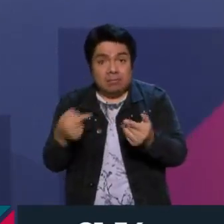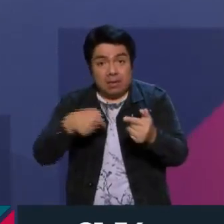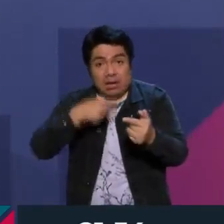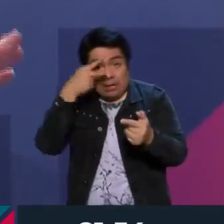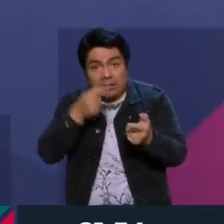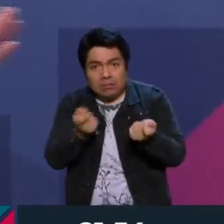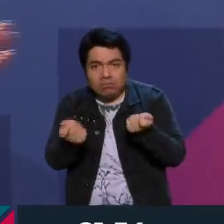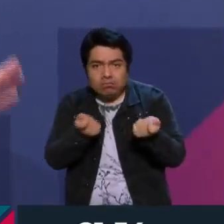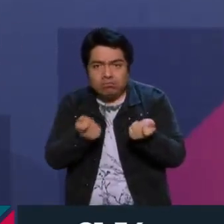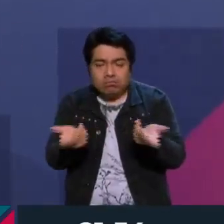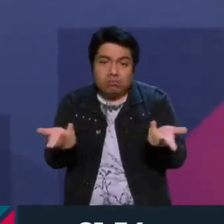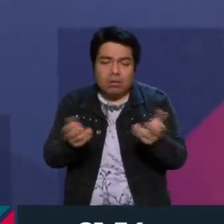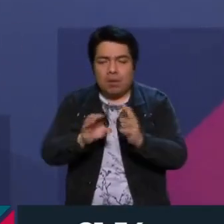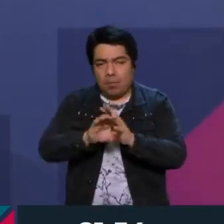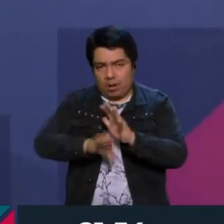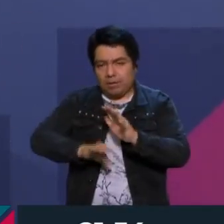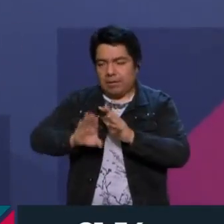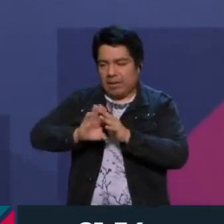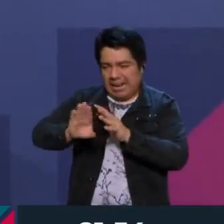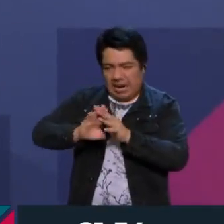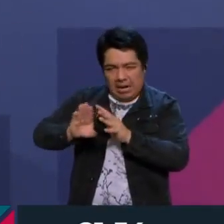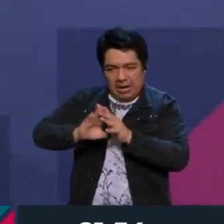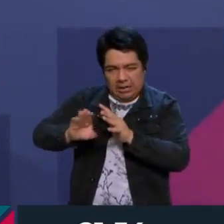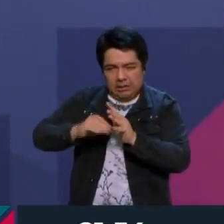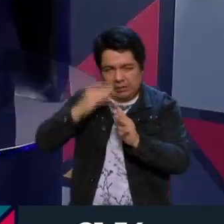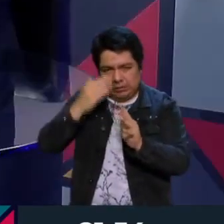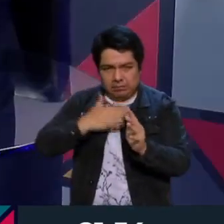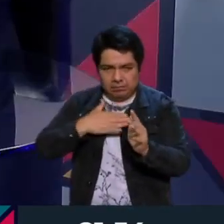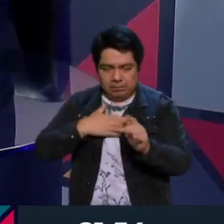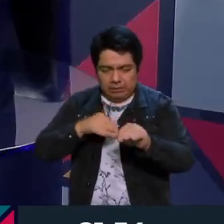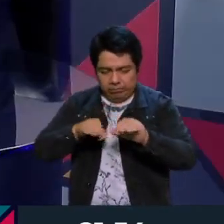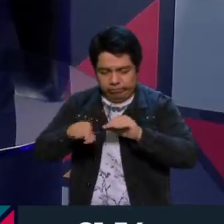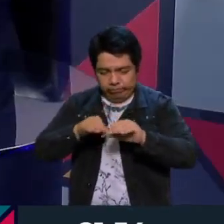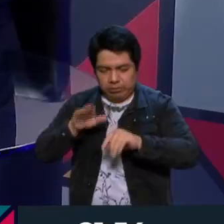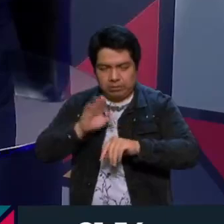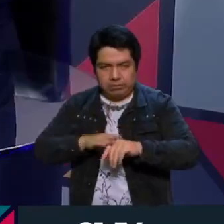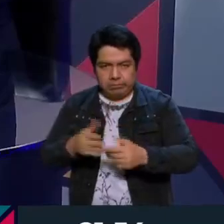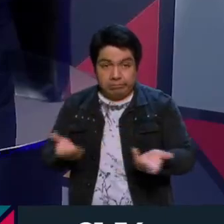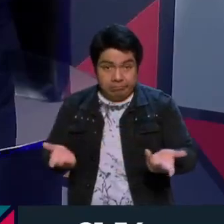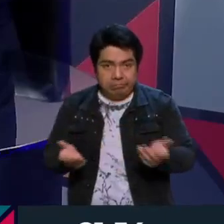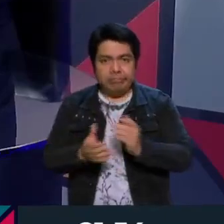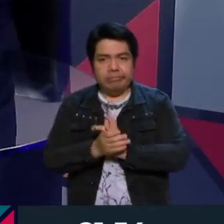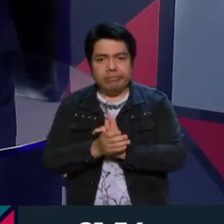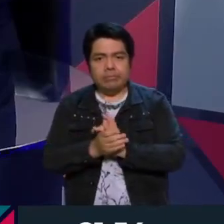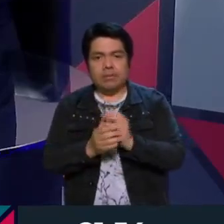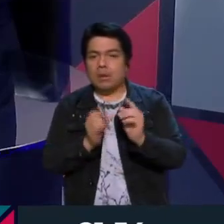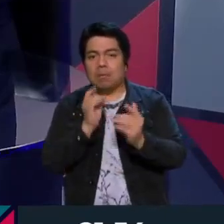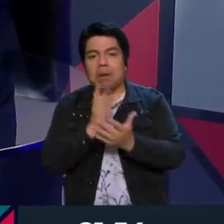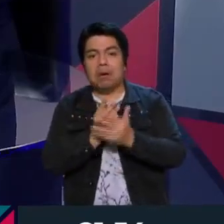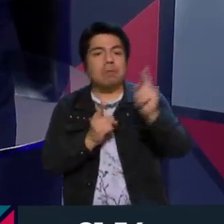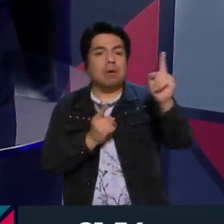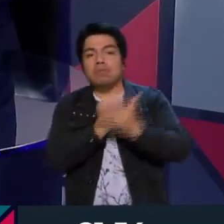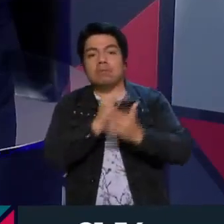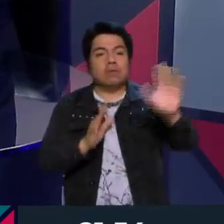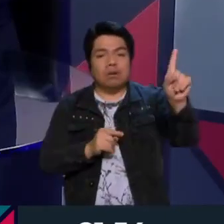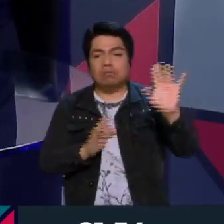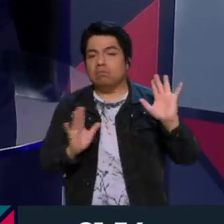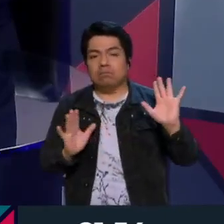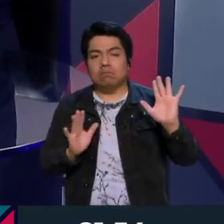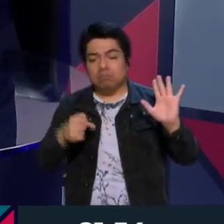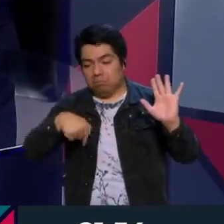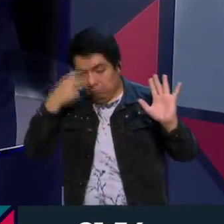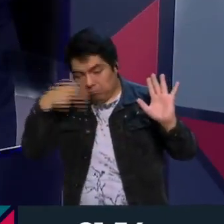y digo, en el tema migratorio, que sabes que es lo que yo trabajo más, bueno, de manera unilateral han tomado decisiones desde la